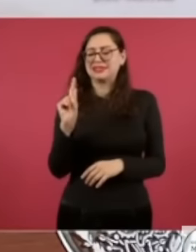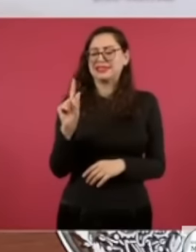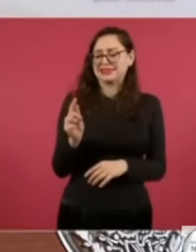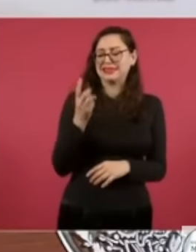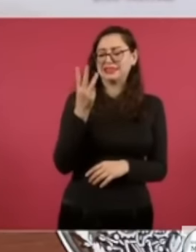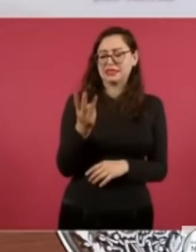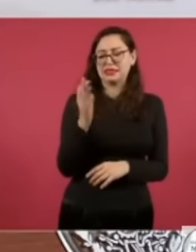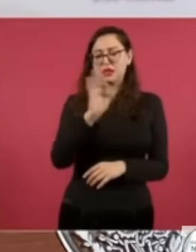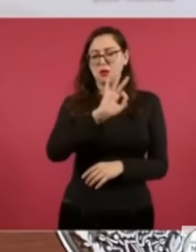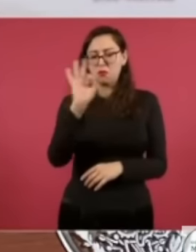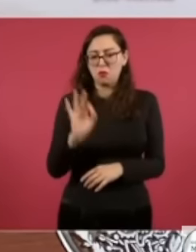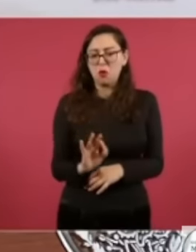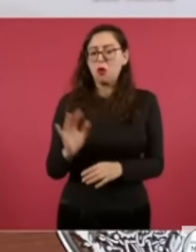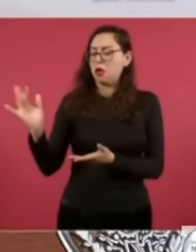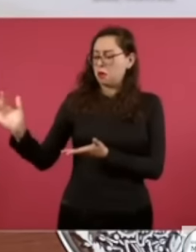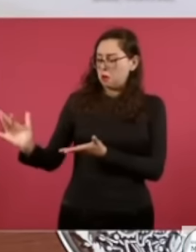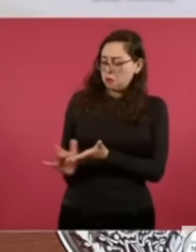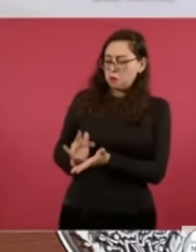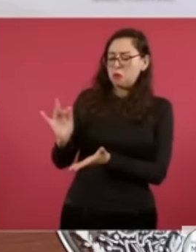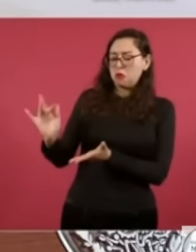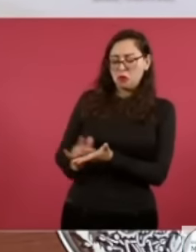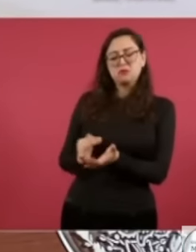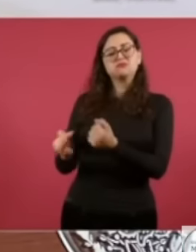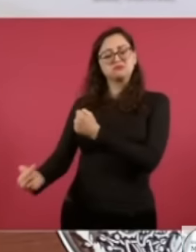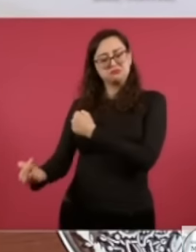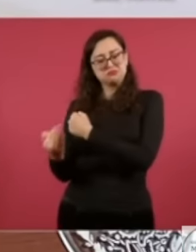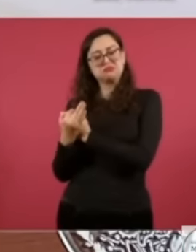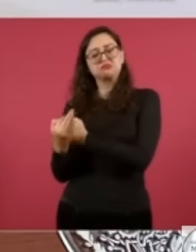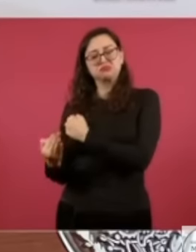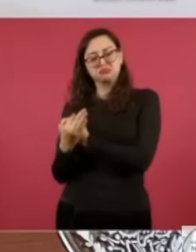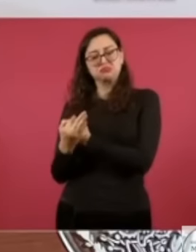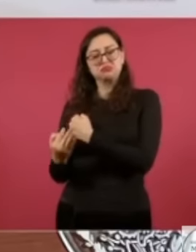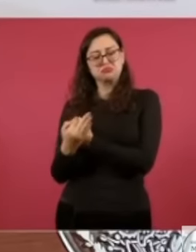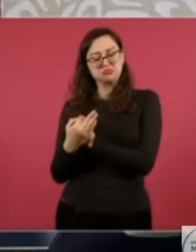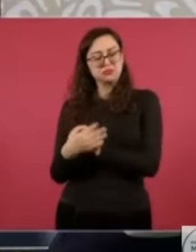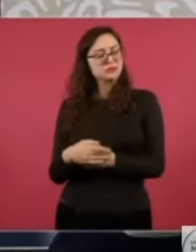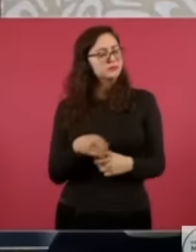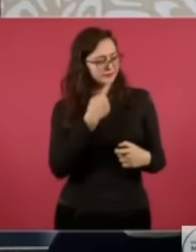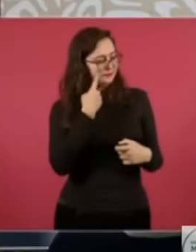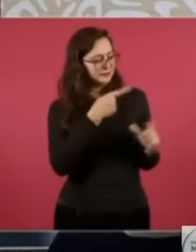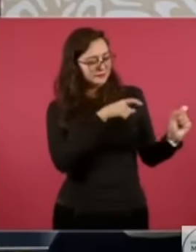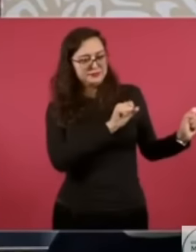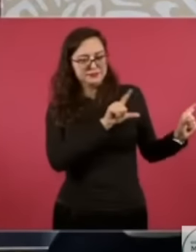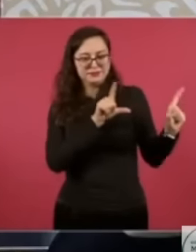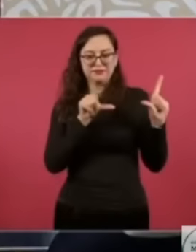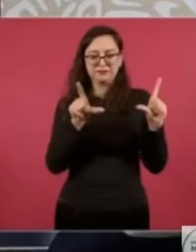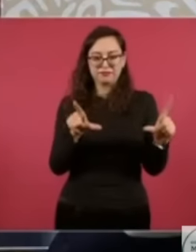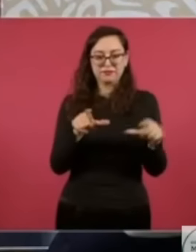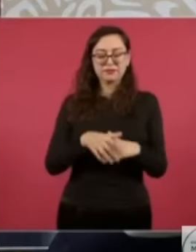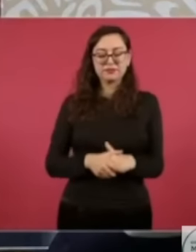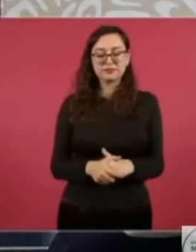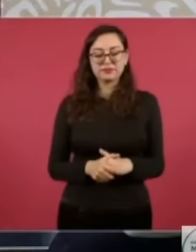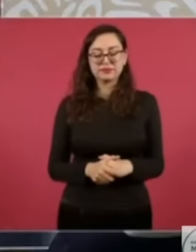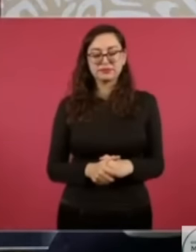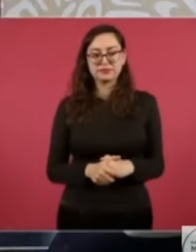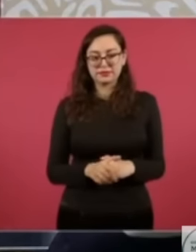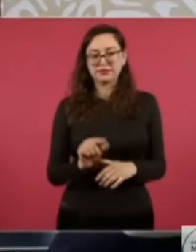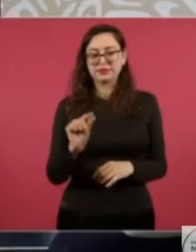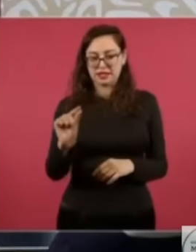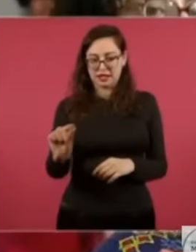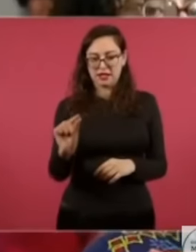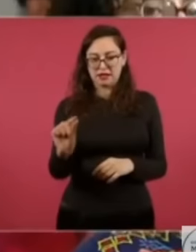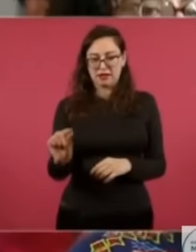73%. Ah, mira, Mayra, un poquito más. 73% en la última encuesta, ¿por qué no la pones? Ay, pero déjeme contarle.